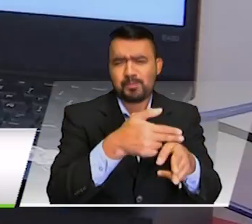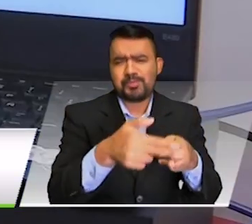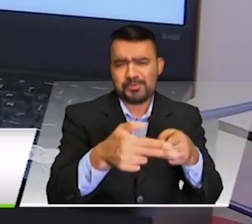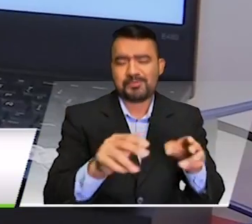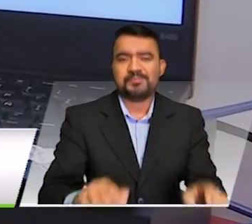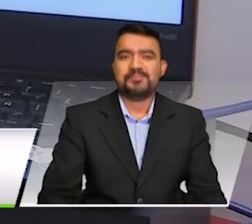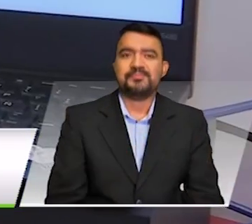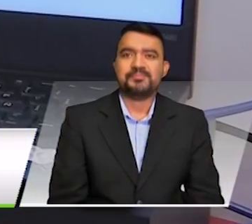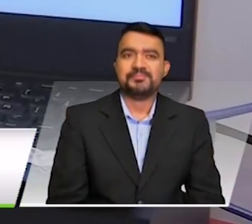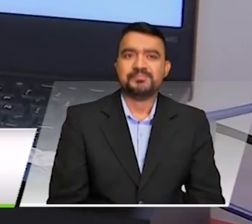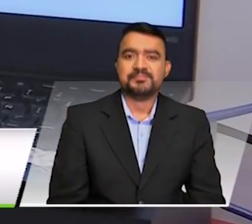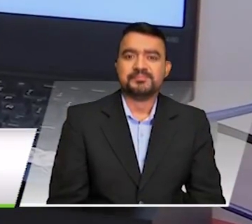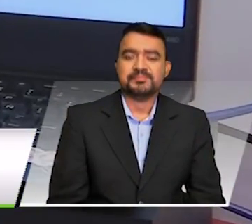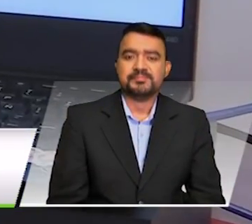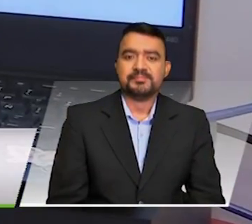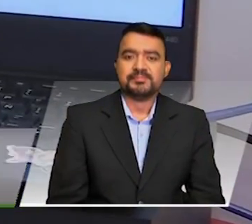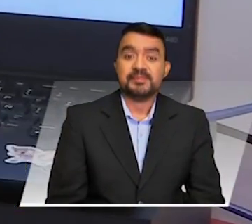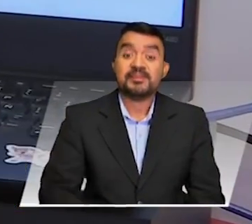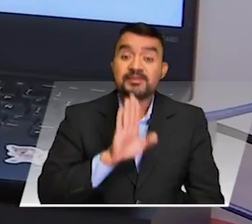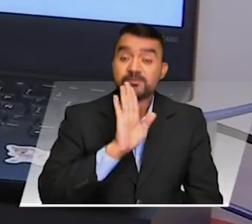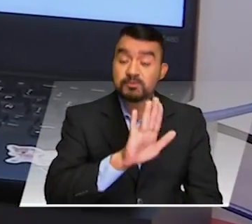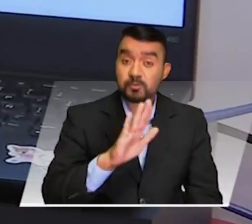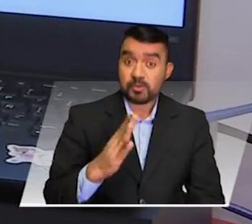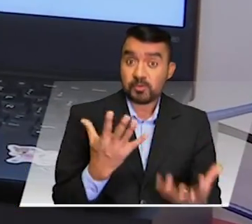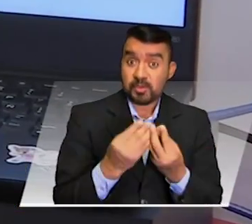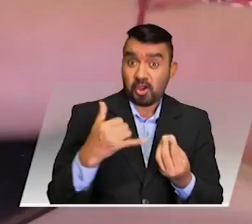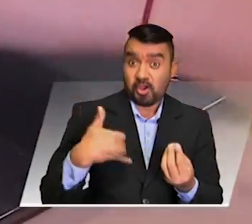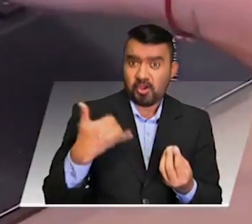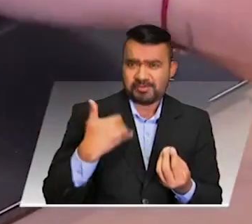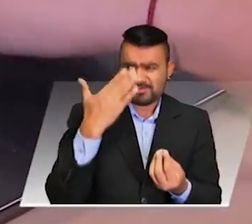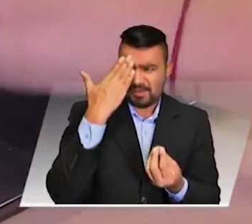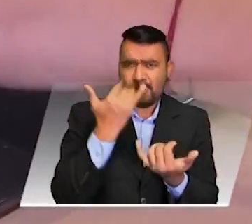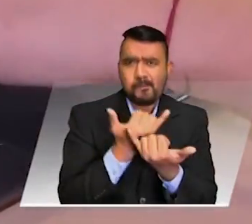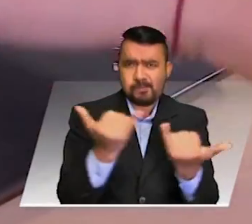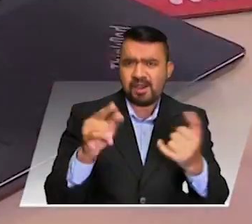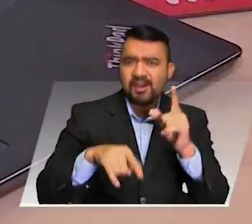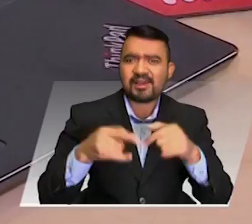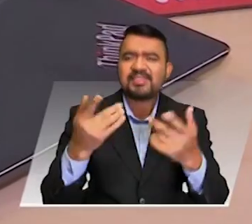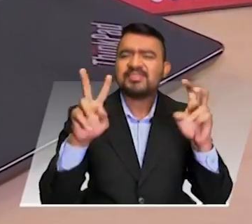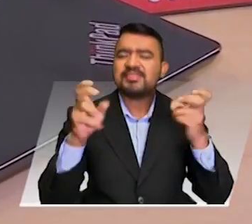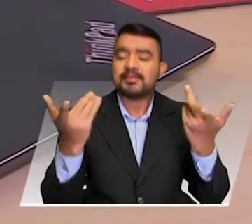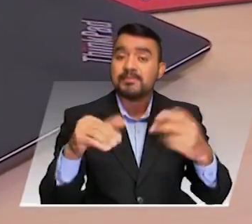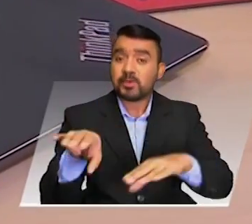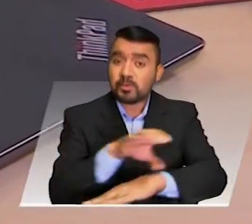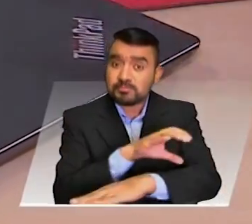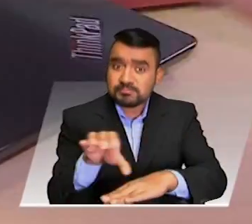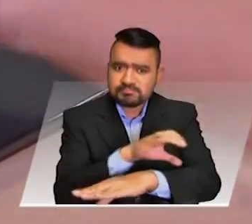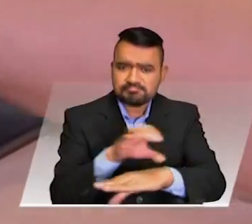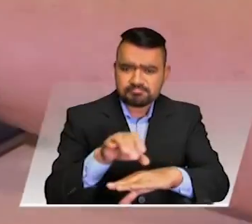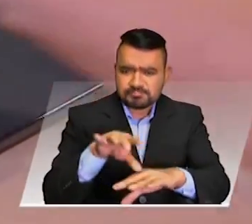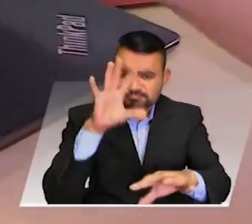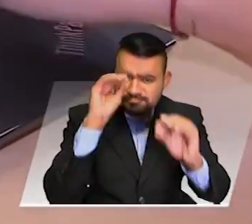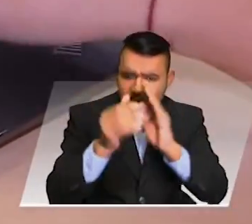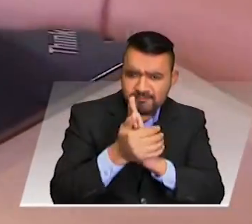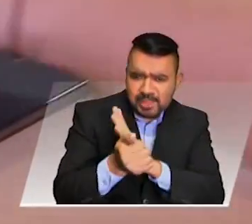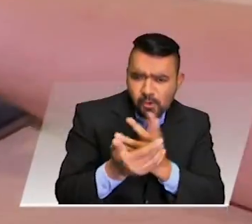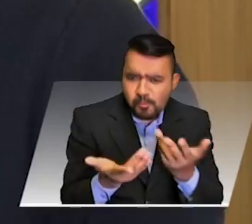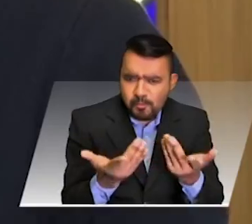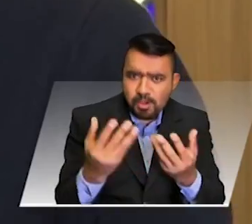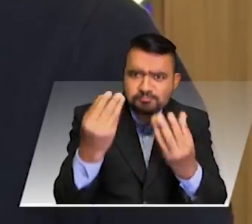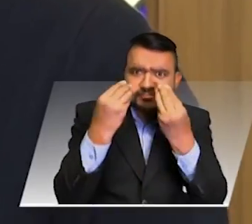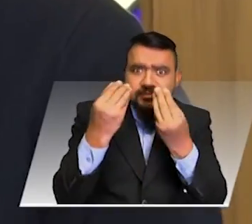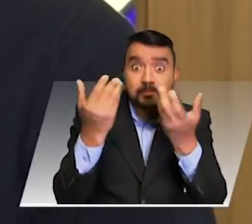recibirán unas cinco mil becas para el desarrollo de habilidades digitales necesarias para enfrentar los retos del mercado cada vez más exigente